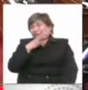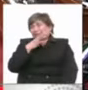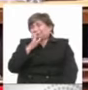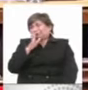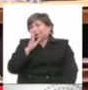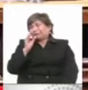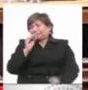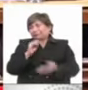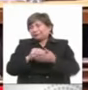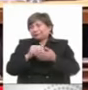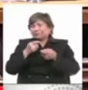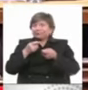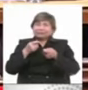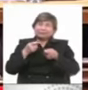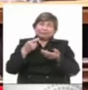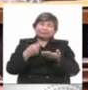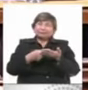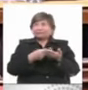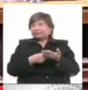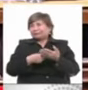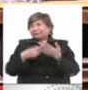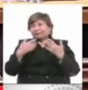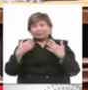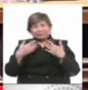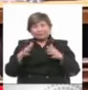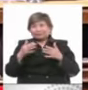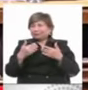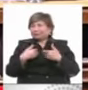A intentar discutir algo que ya tienen